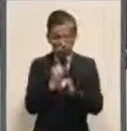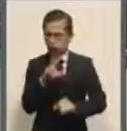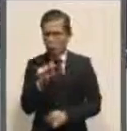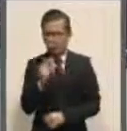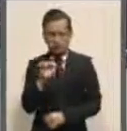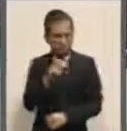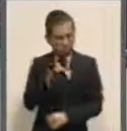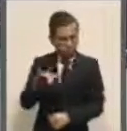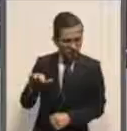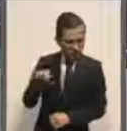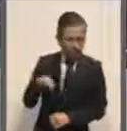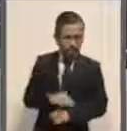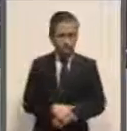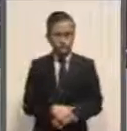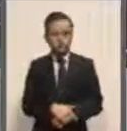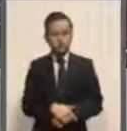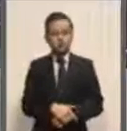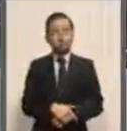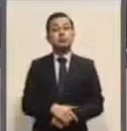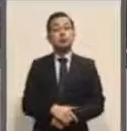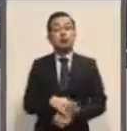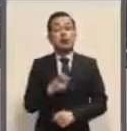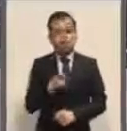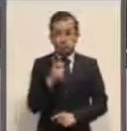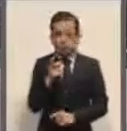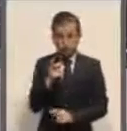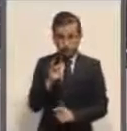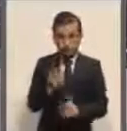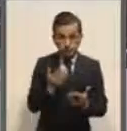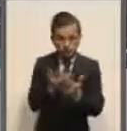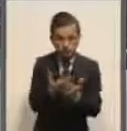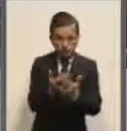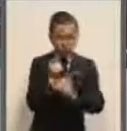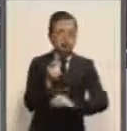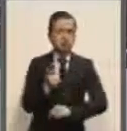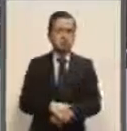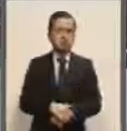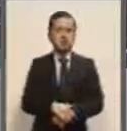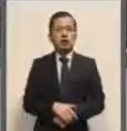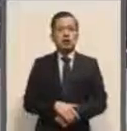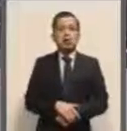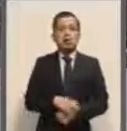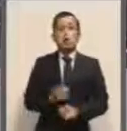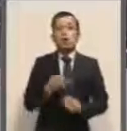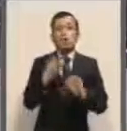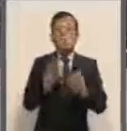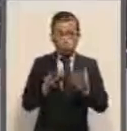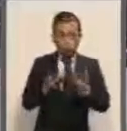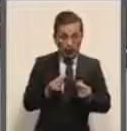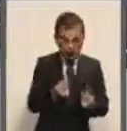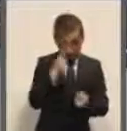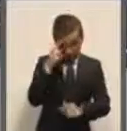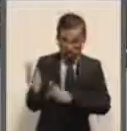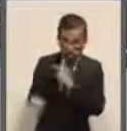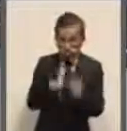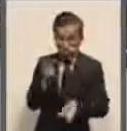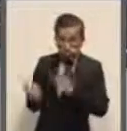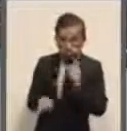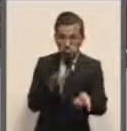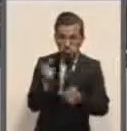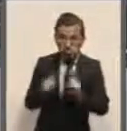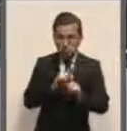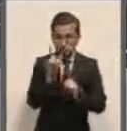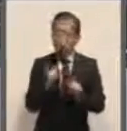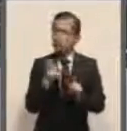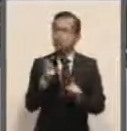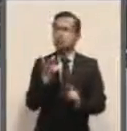de todos los ámbitos disminuiría de manera drástica las cuestiones económicas. Lo anterior, considerando